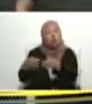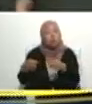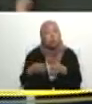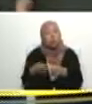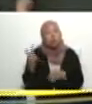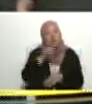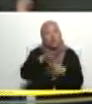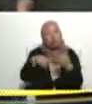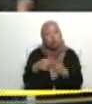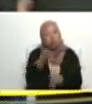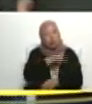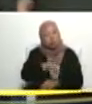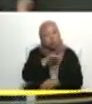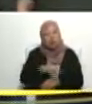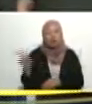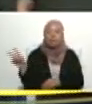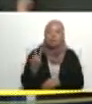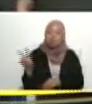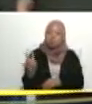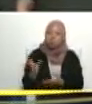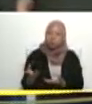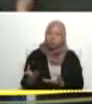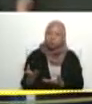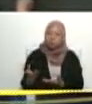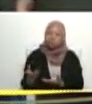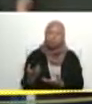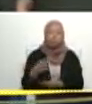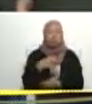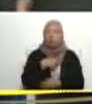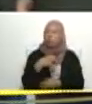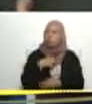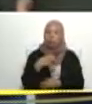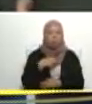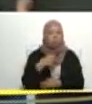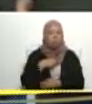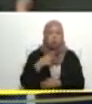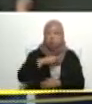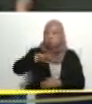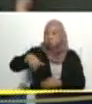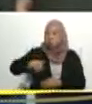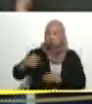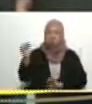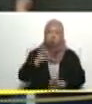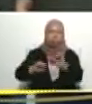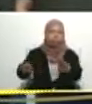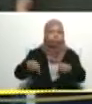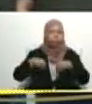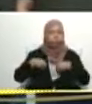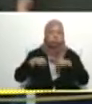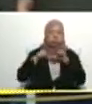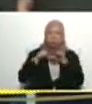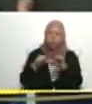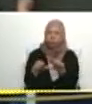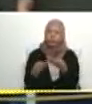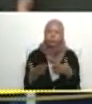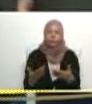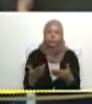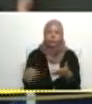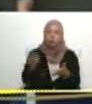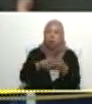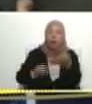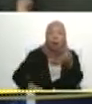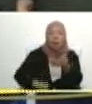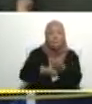venezolana. No lo permitiremos bajo ninguna circunstancia. Continuaremos